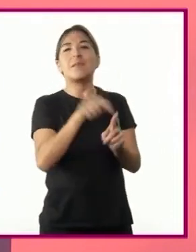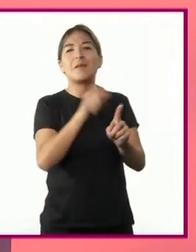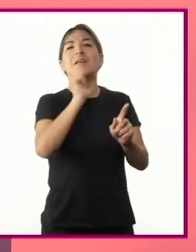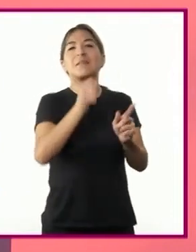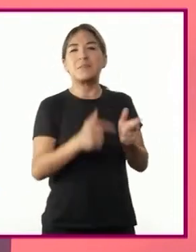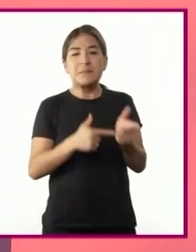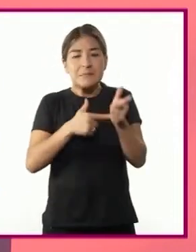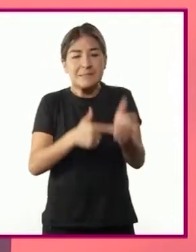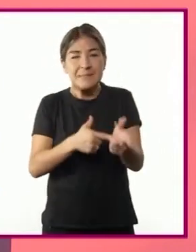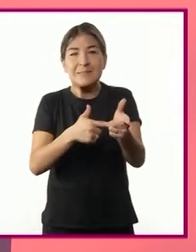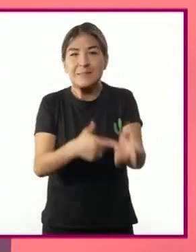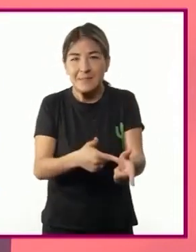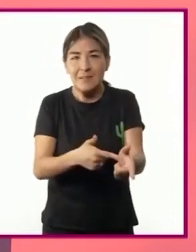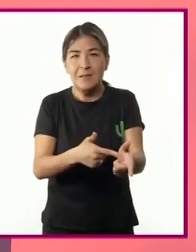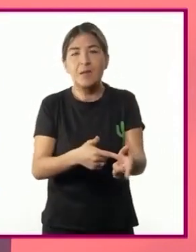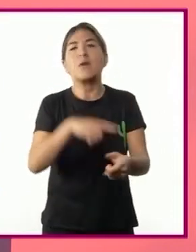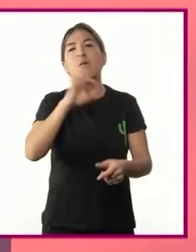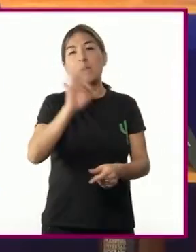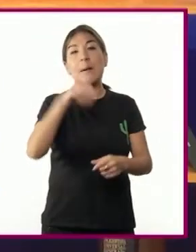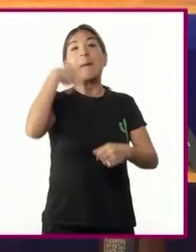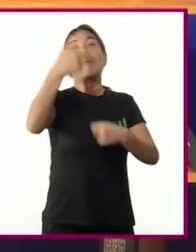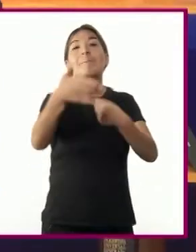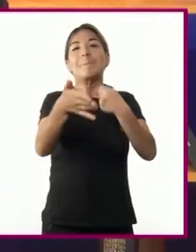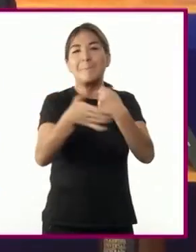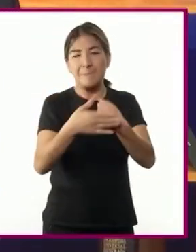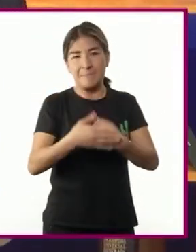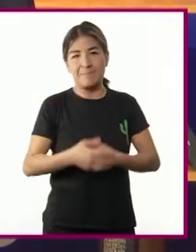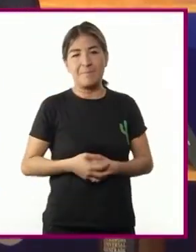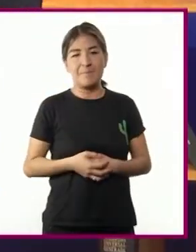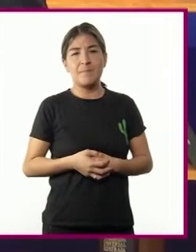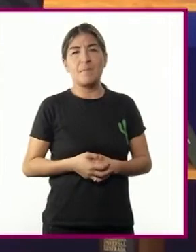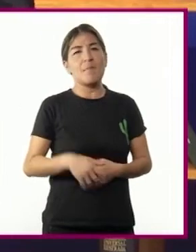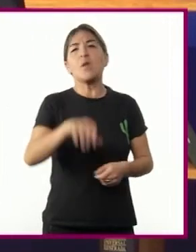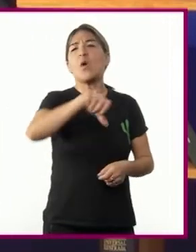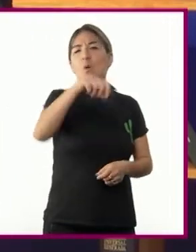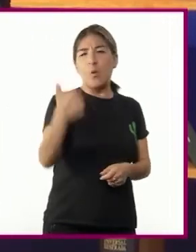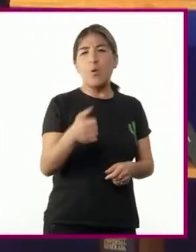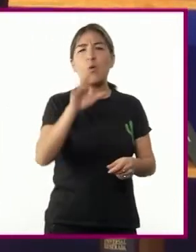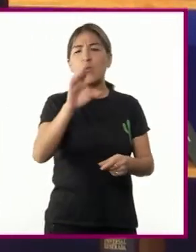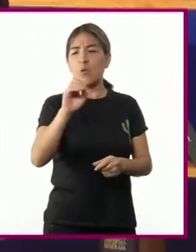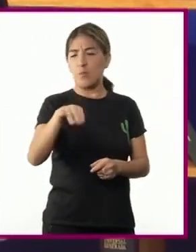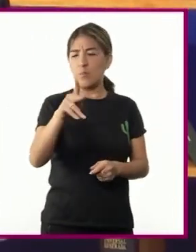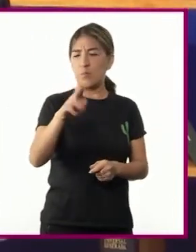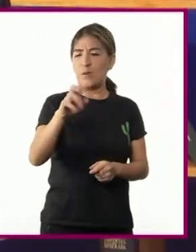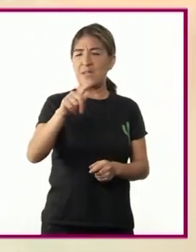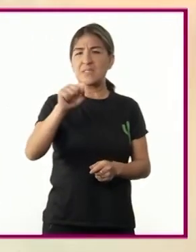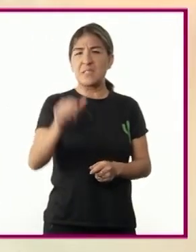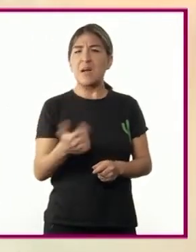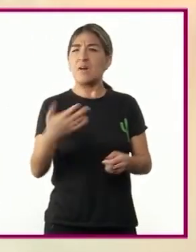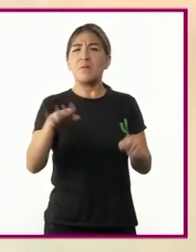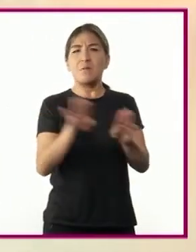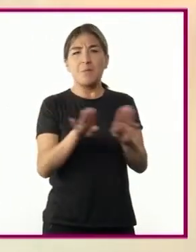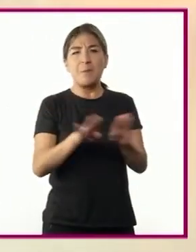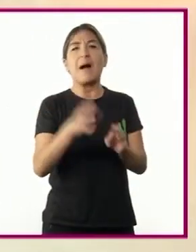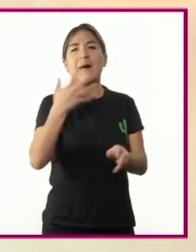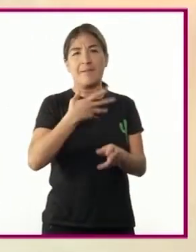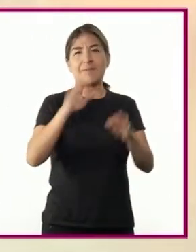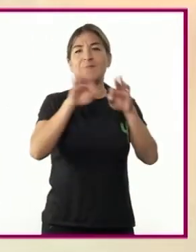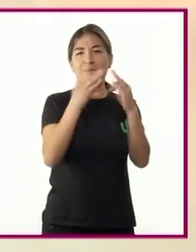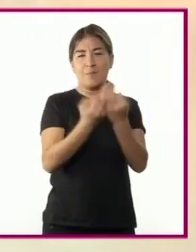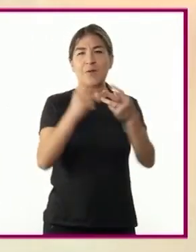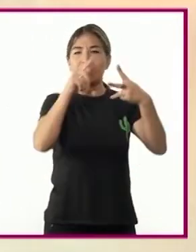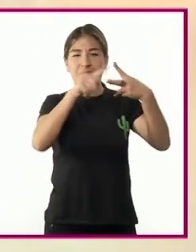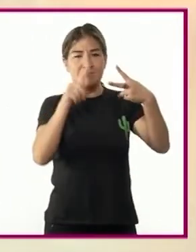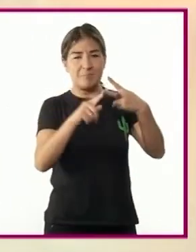simultaneidad o posteridad. ¿Y qué hay del tipo de oración compuesta? Hay dos tipos de